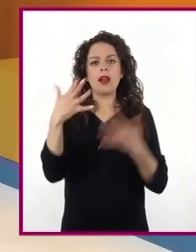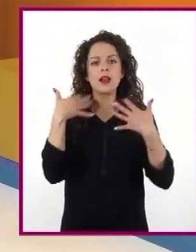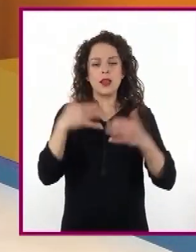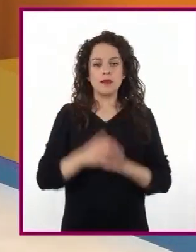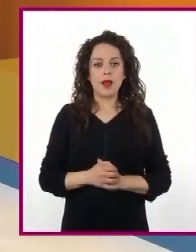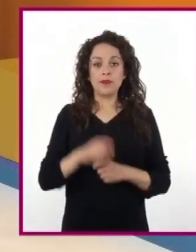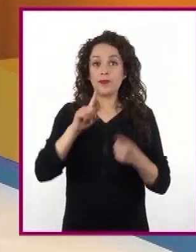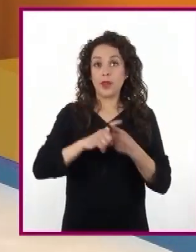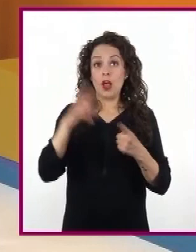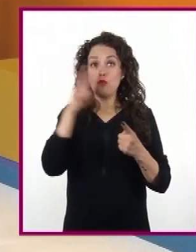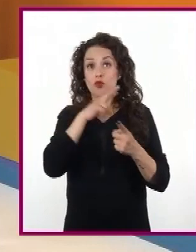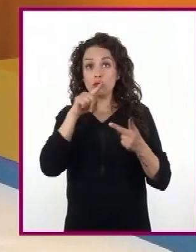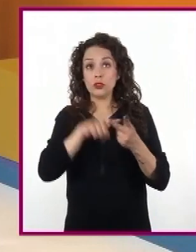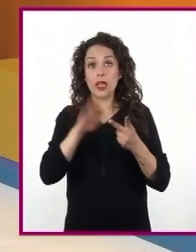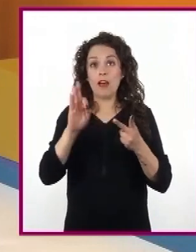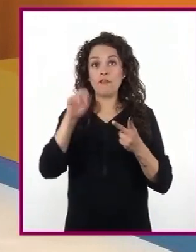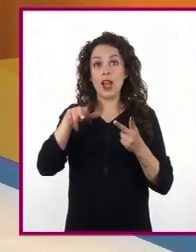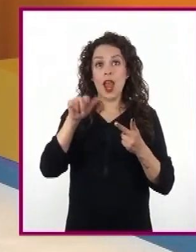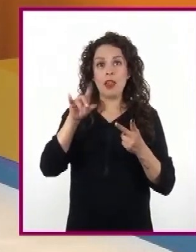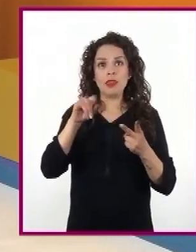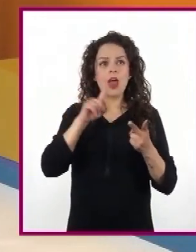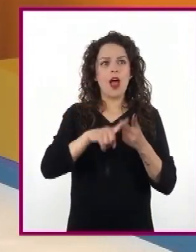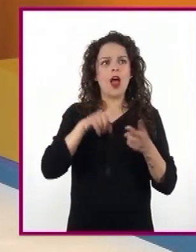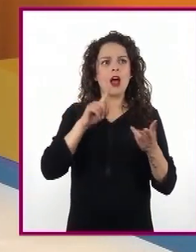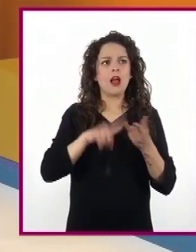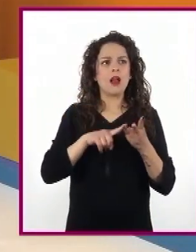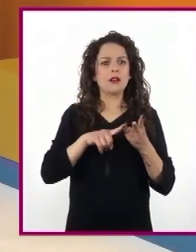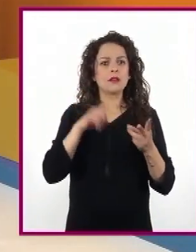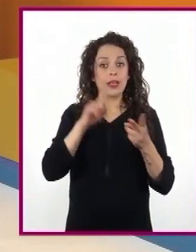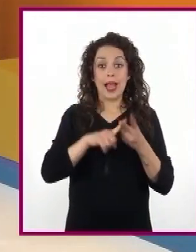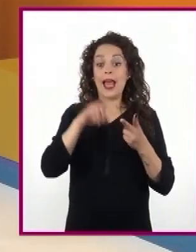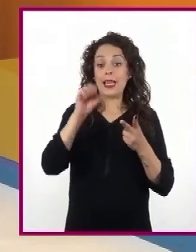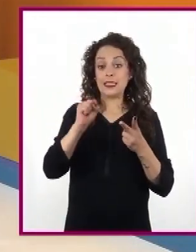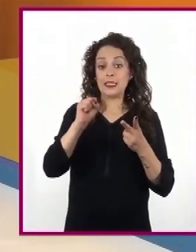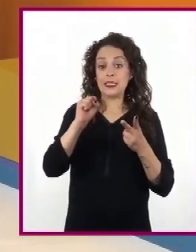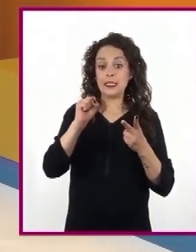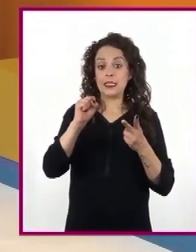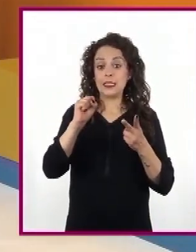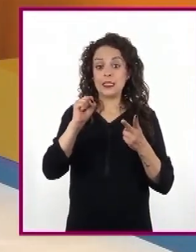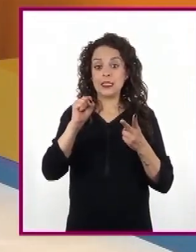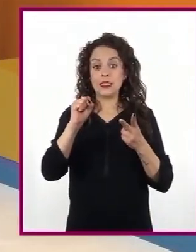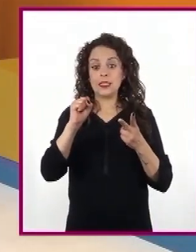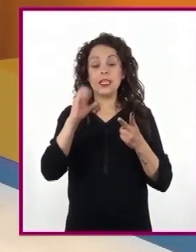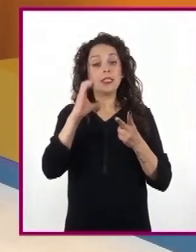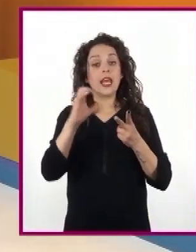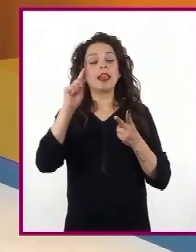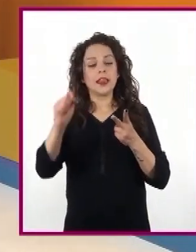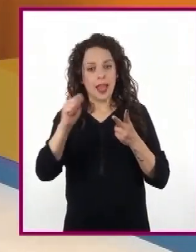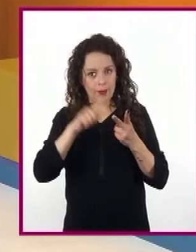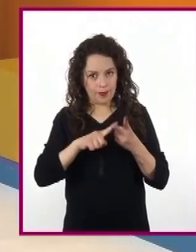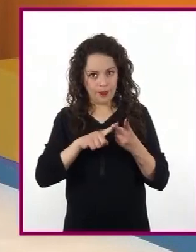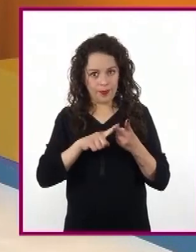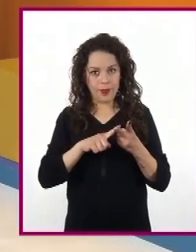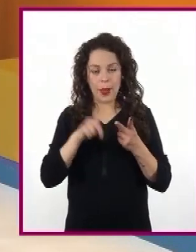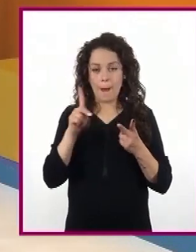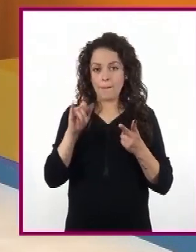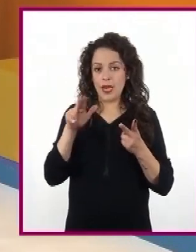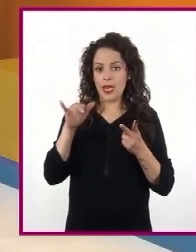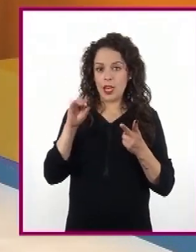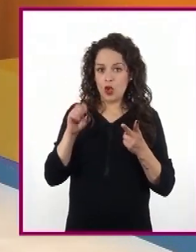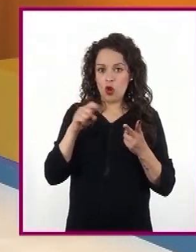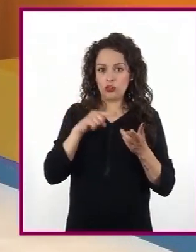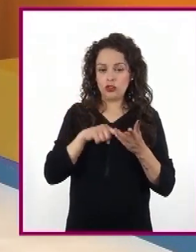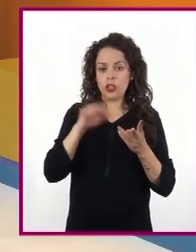Rusia, Finlandia presentan clima CT, polar de tundra. Los Pirineos, los Andes y el